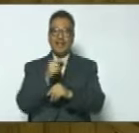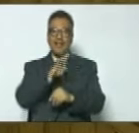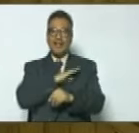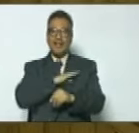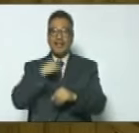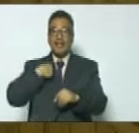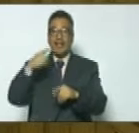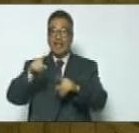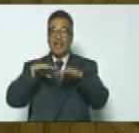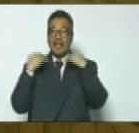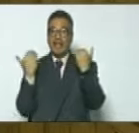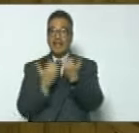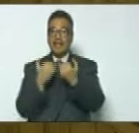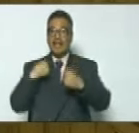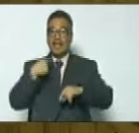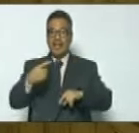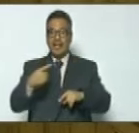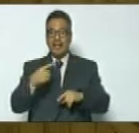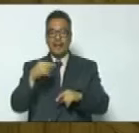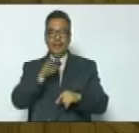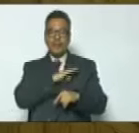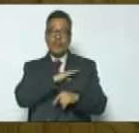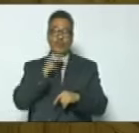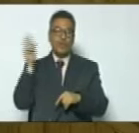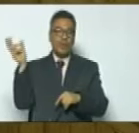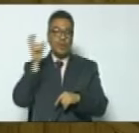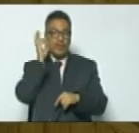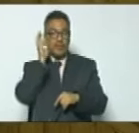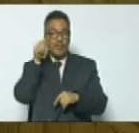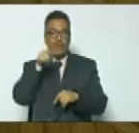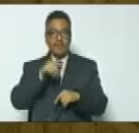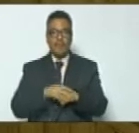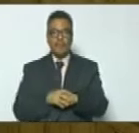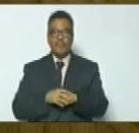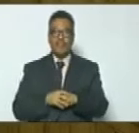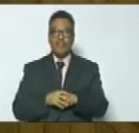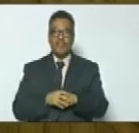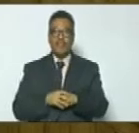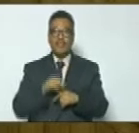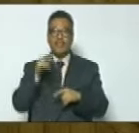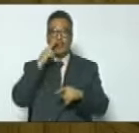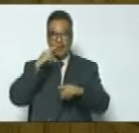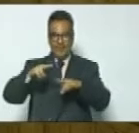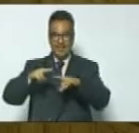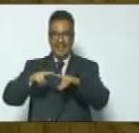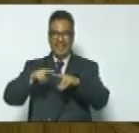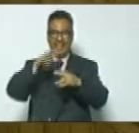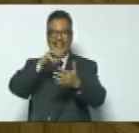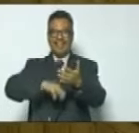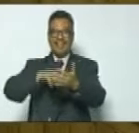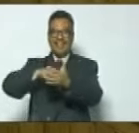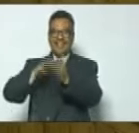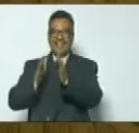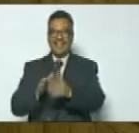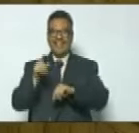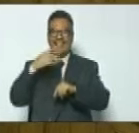yo creía que en el estadio lo narraban, lo que nosotros escuchábamos. Yo soy campuruso, ¿eh?